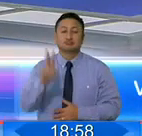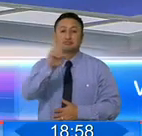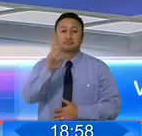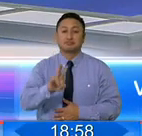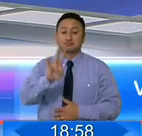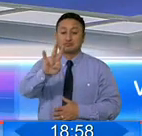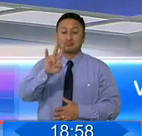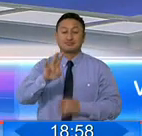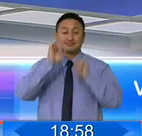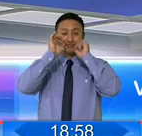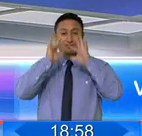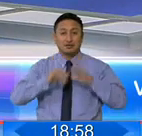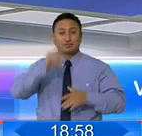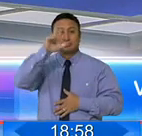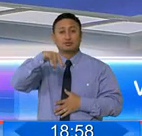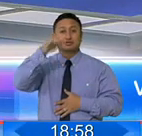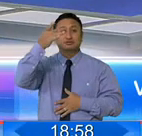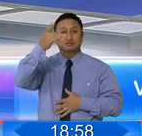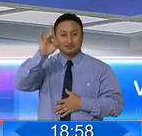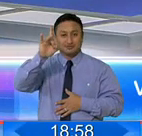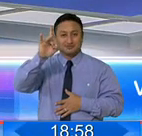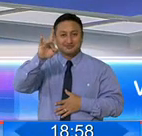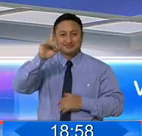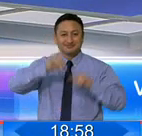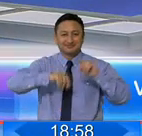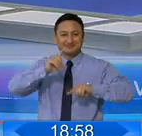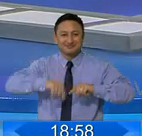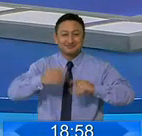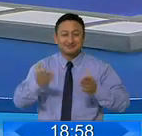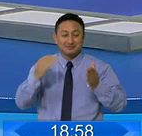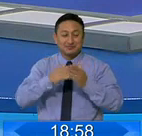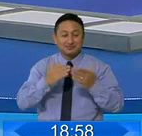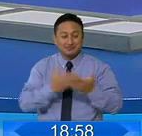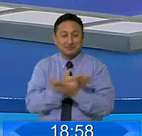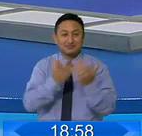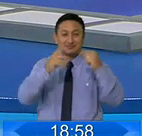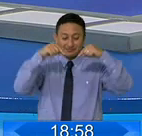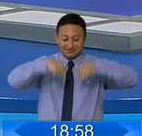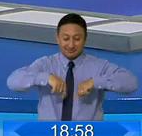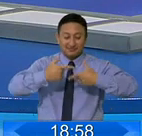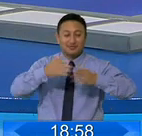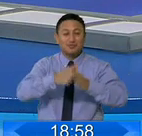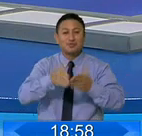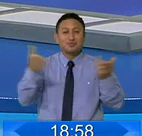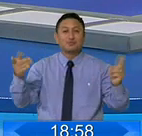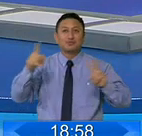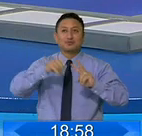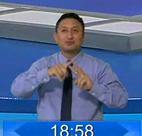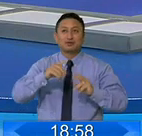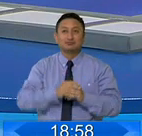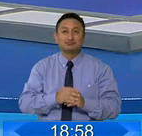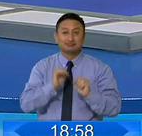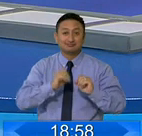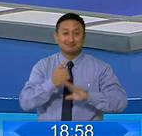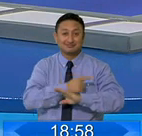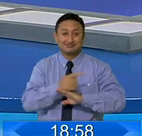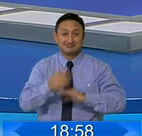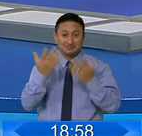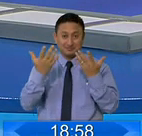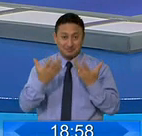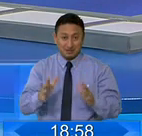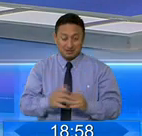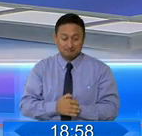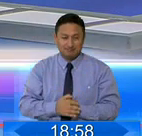Viernes 7 de septiembre del 2018, amigos, es un gusto estar nuevamente con ustedes aquí en la emisión estelar del Comercio TV, finalizando esta semana